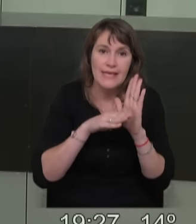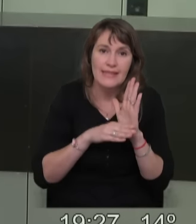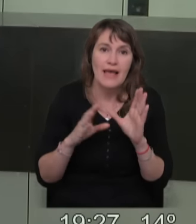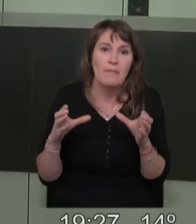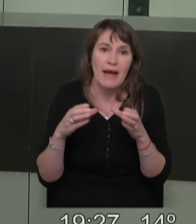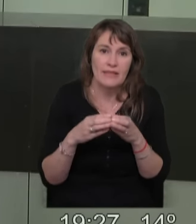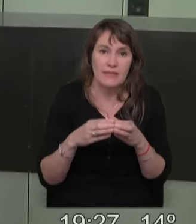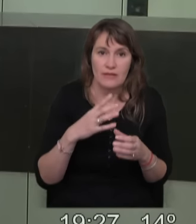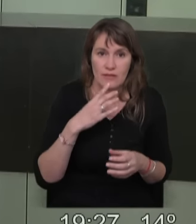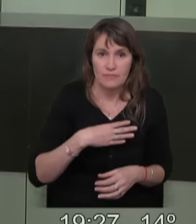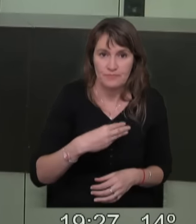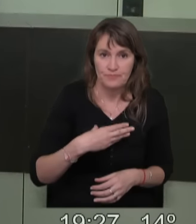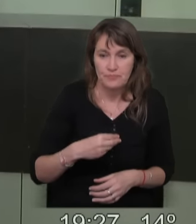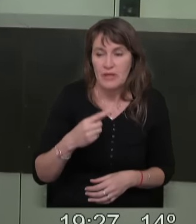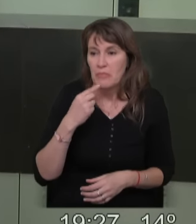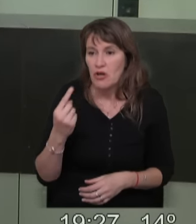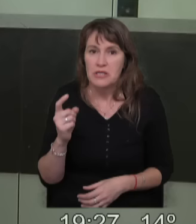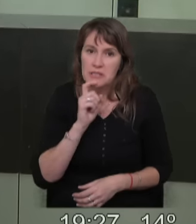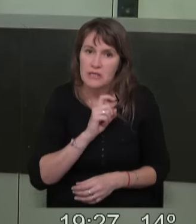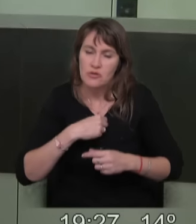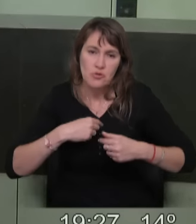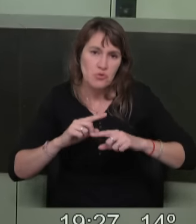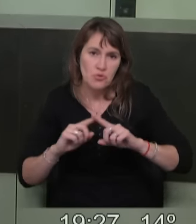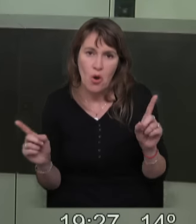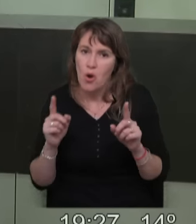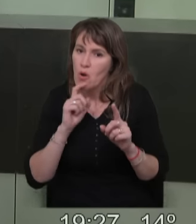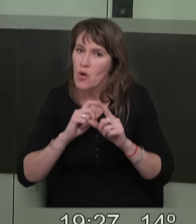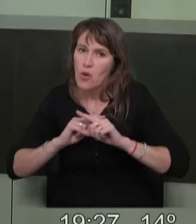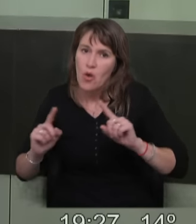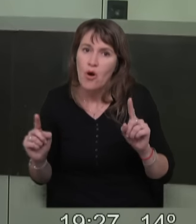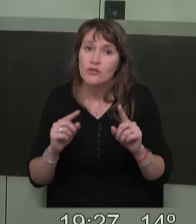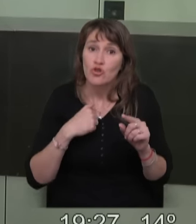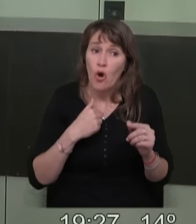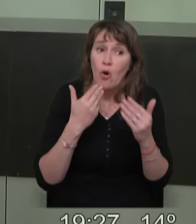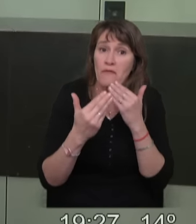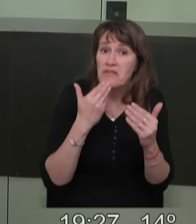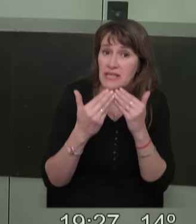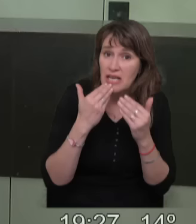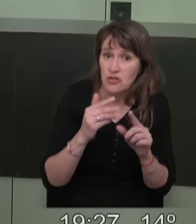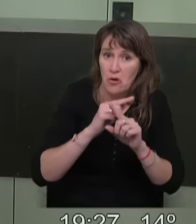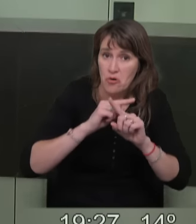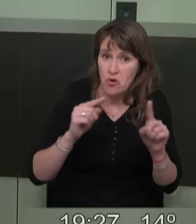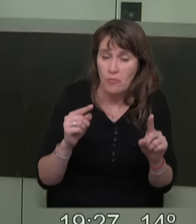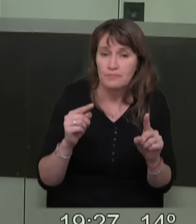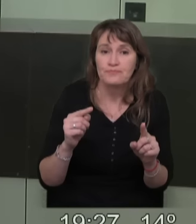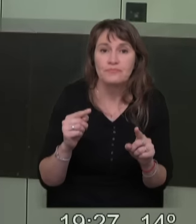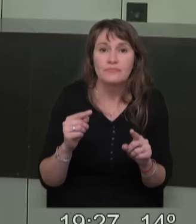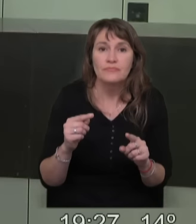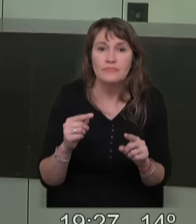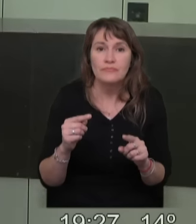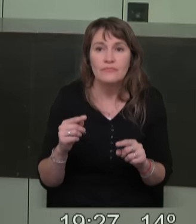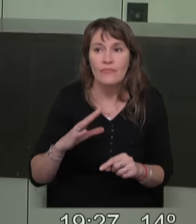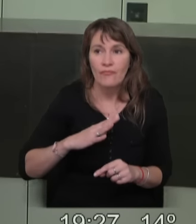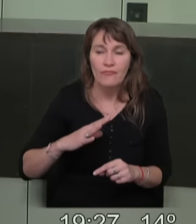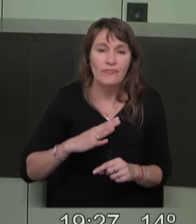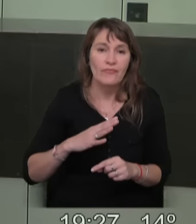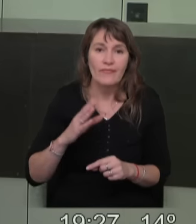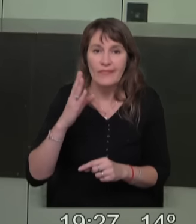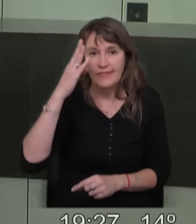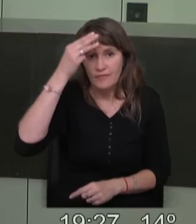lo menos desmintió que haya mantenido esa conversación que afirma Iturralde, o le afirmó en su momento a